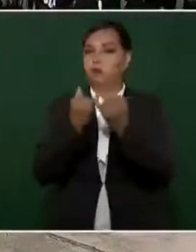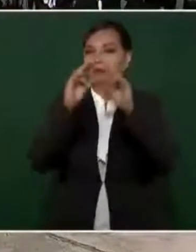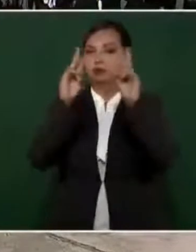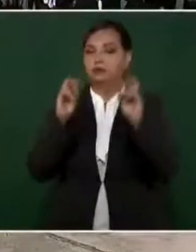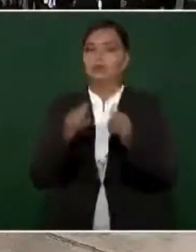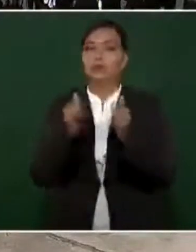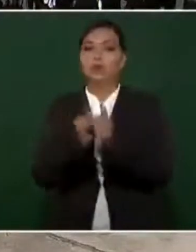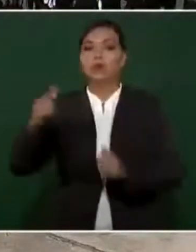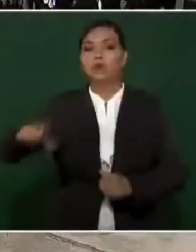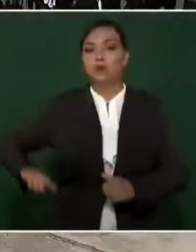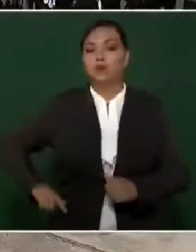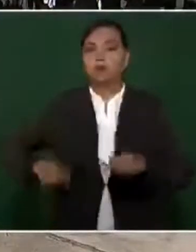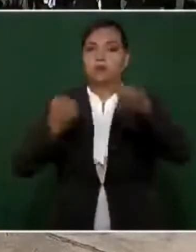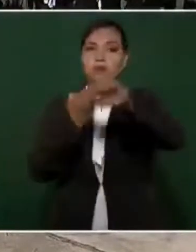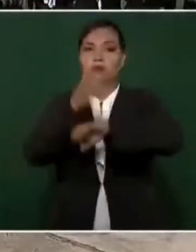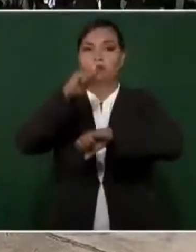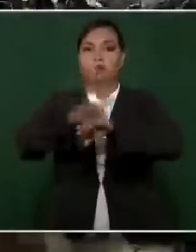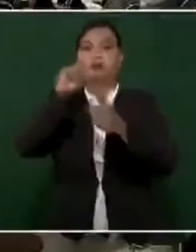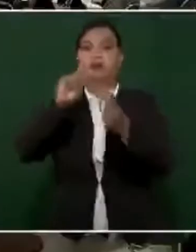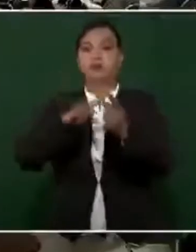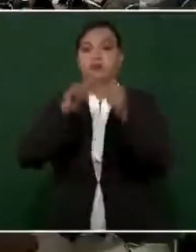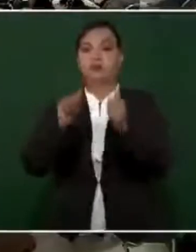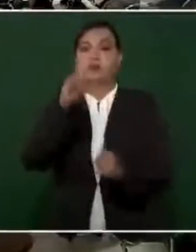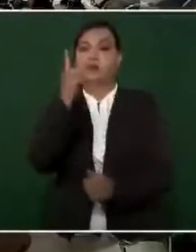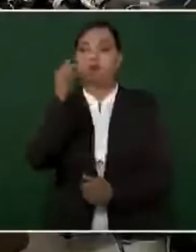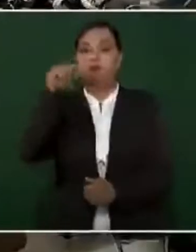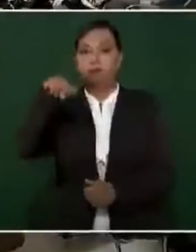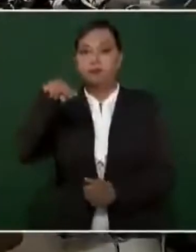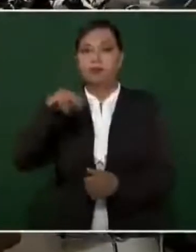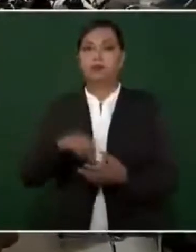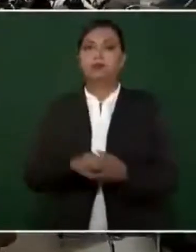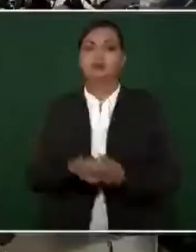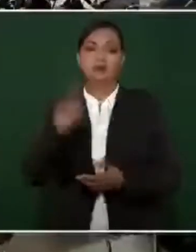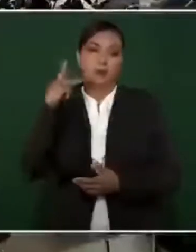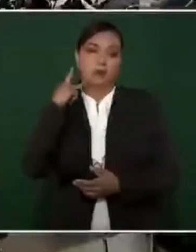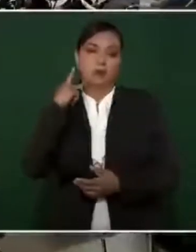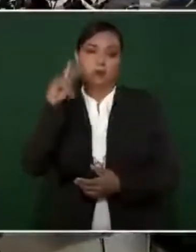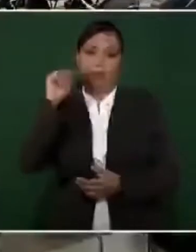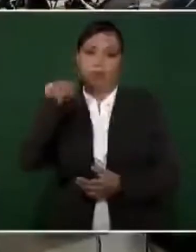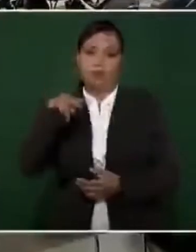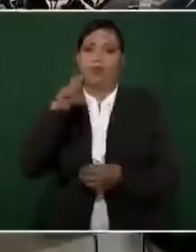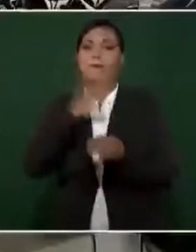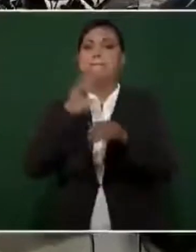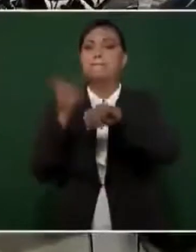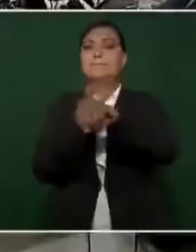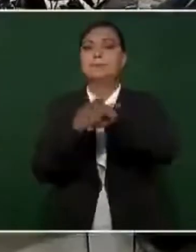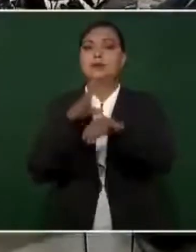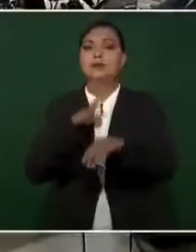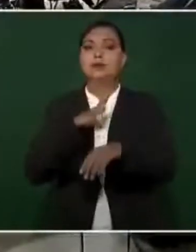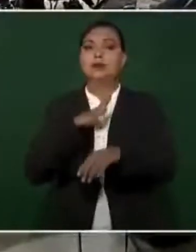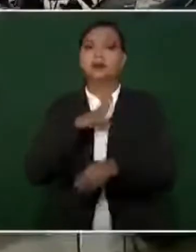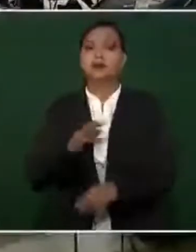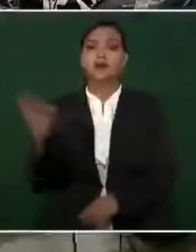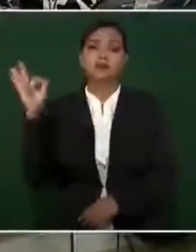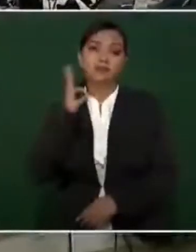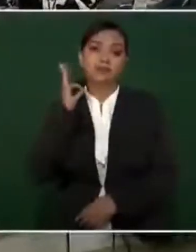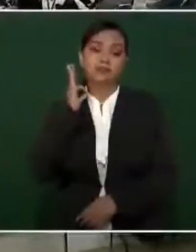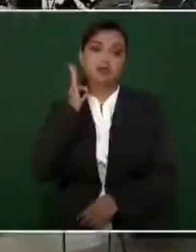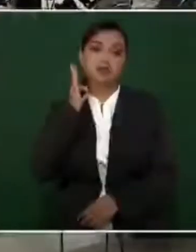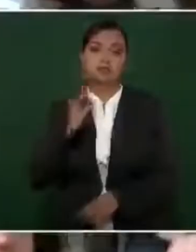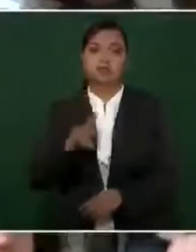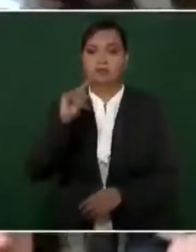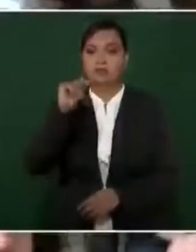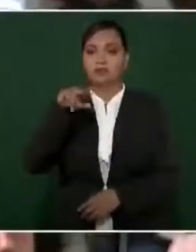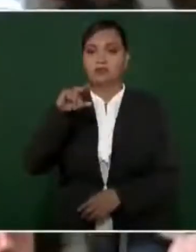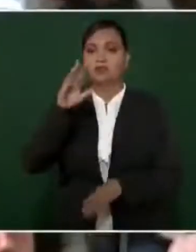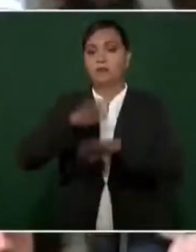estatales donde ha estado Acción Nacional, ha sucedido que hay fiscales transeccionales. Ocurrió